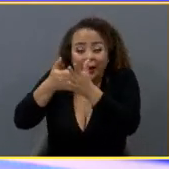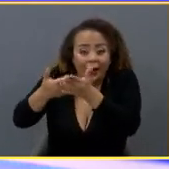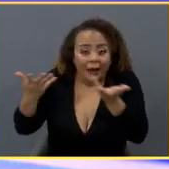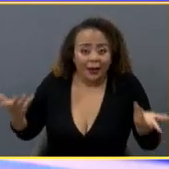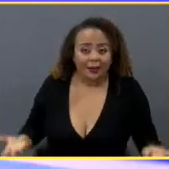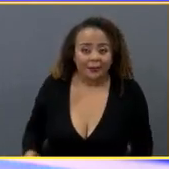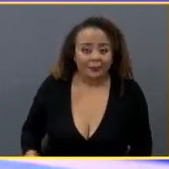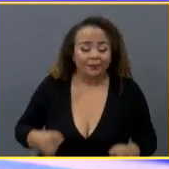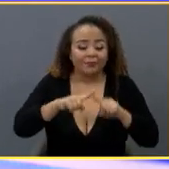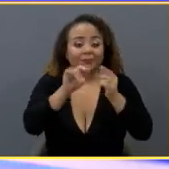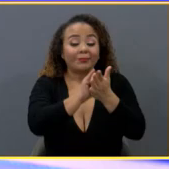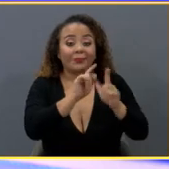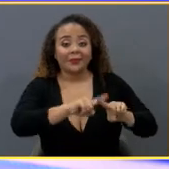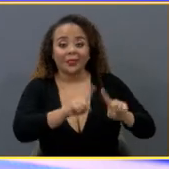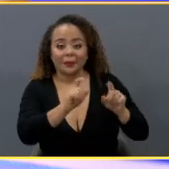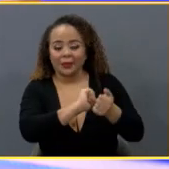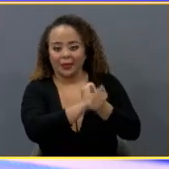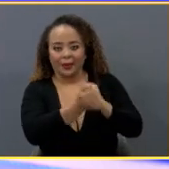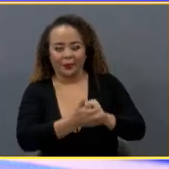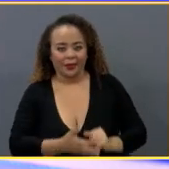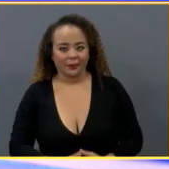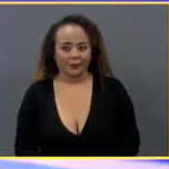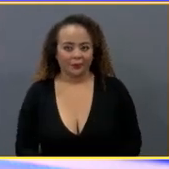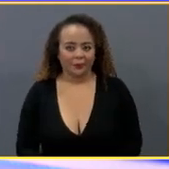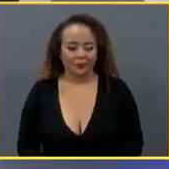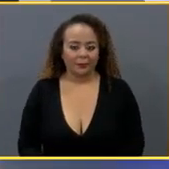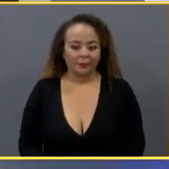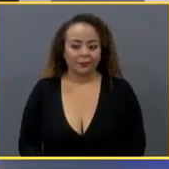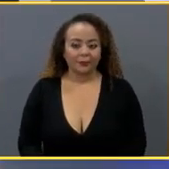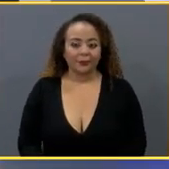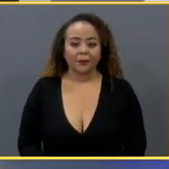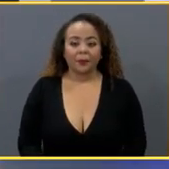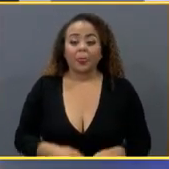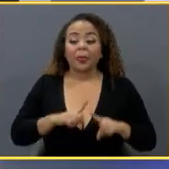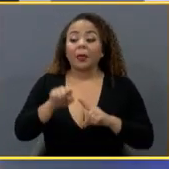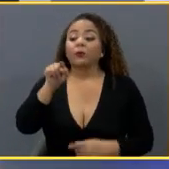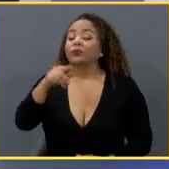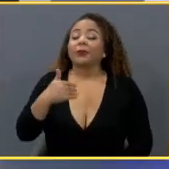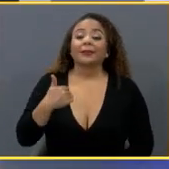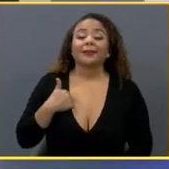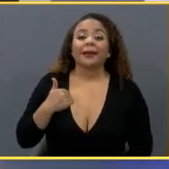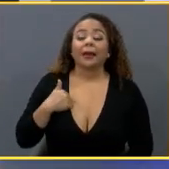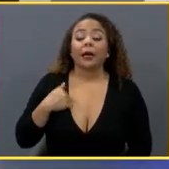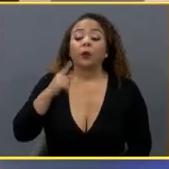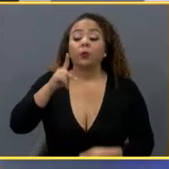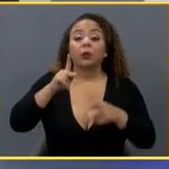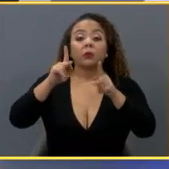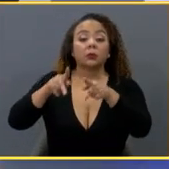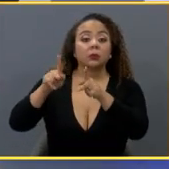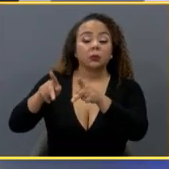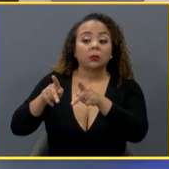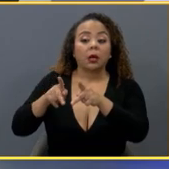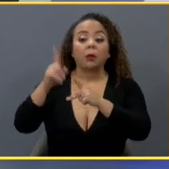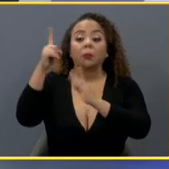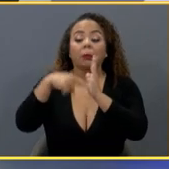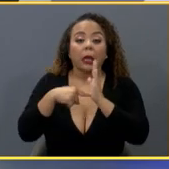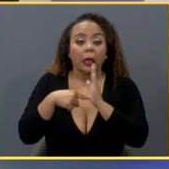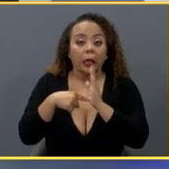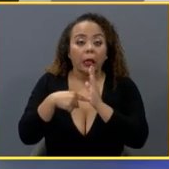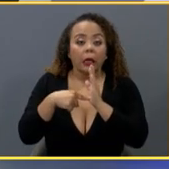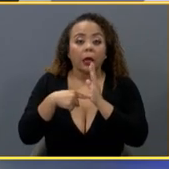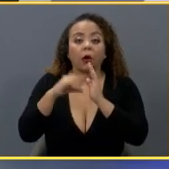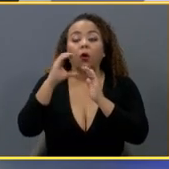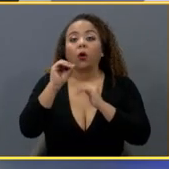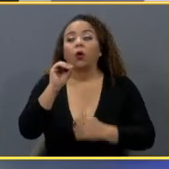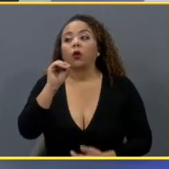eso difícilmente cambia. Eso no se va a cambiar. Pero usted tenga un aficionado 1,000 o